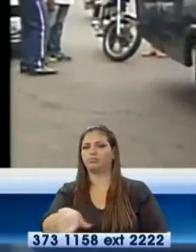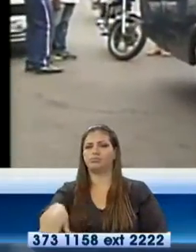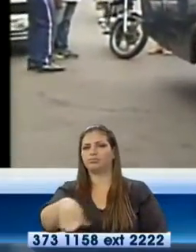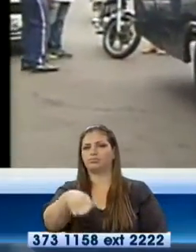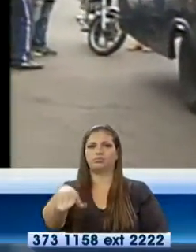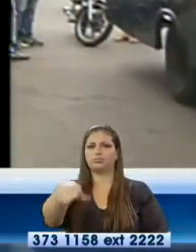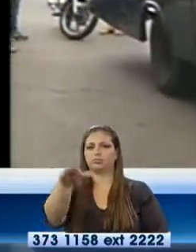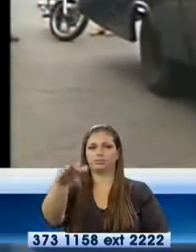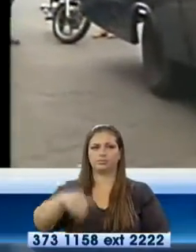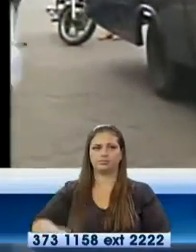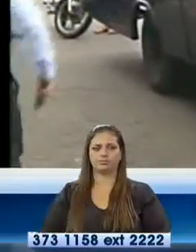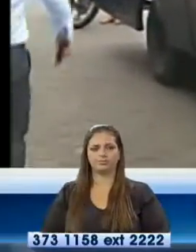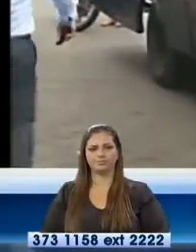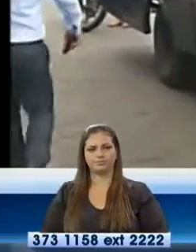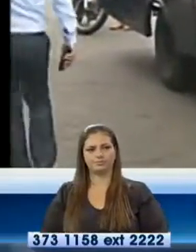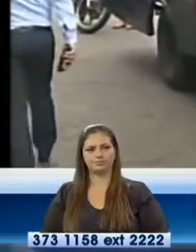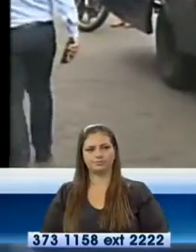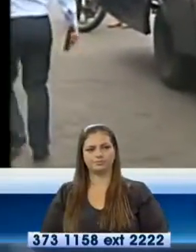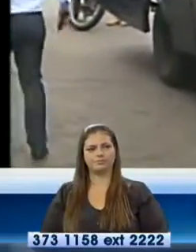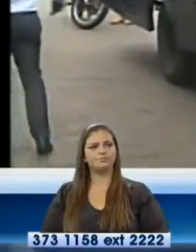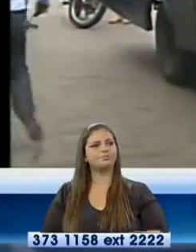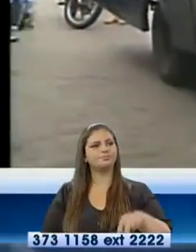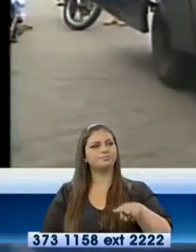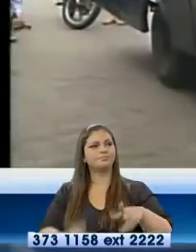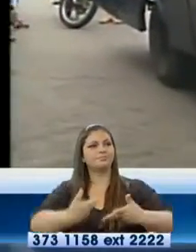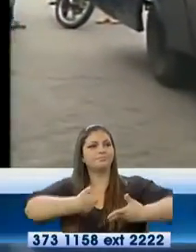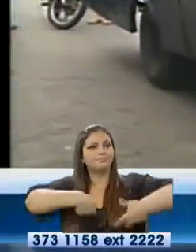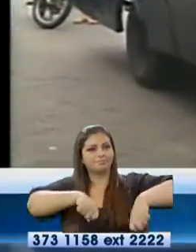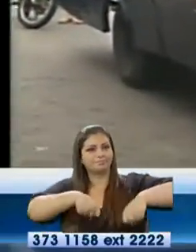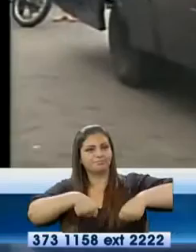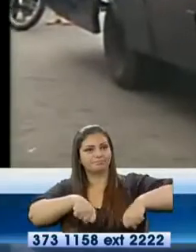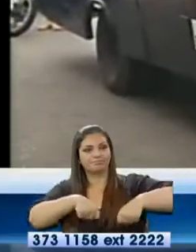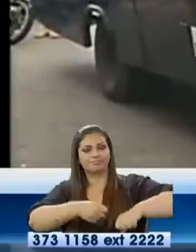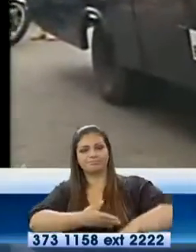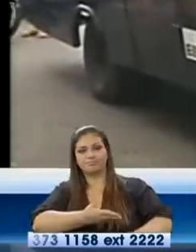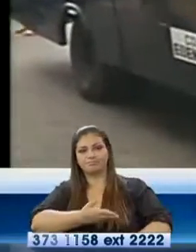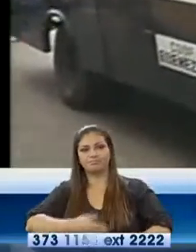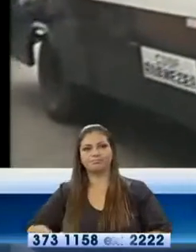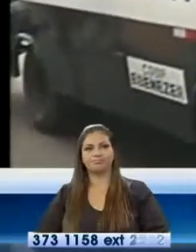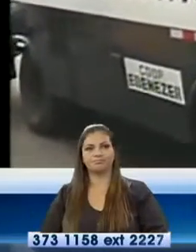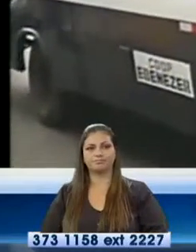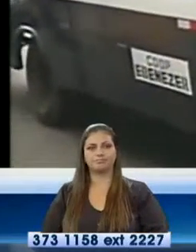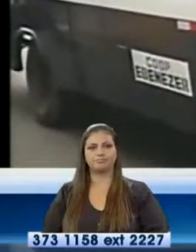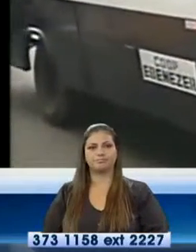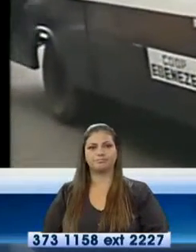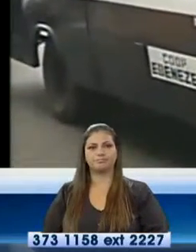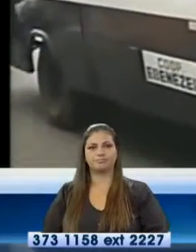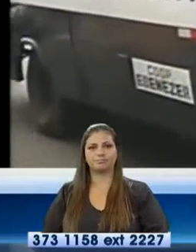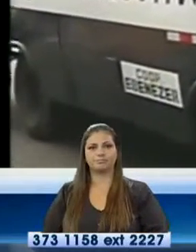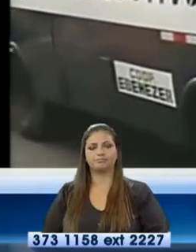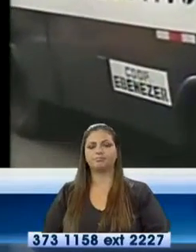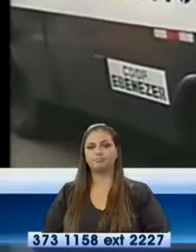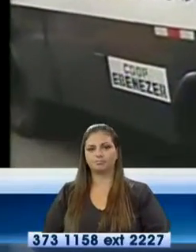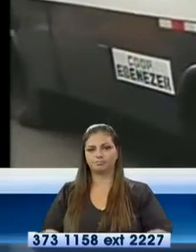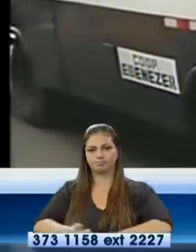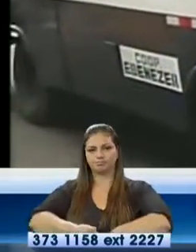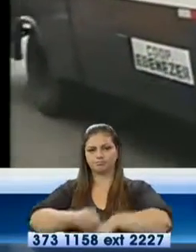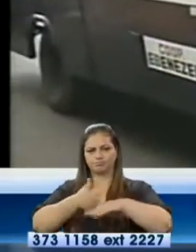una motocicleta que se le está realizando el operativo. Señor, buenos